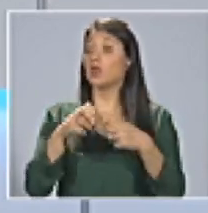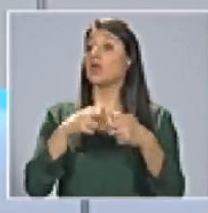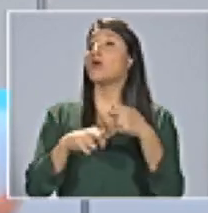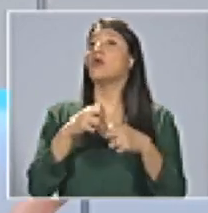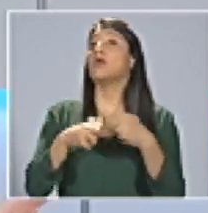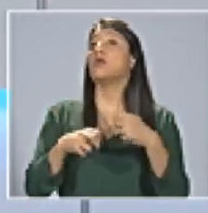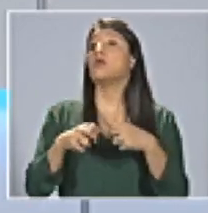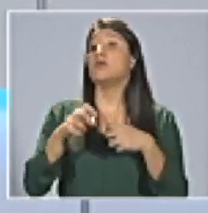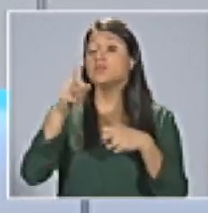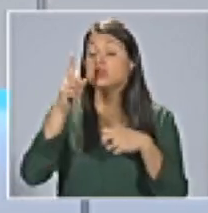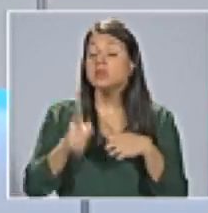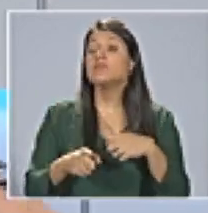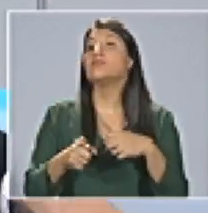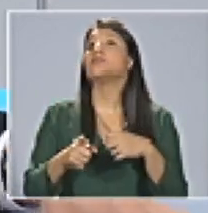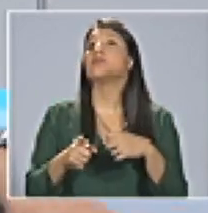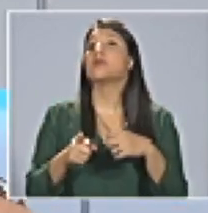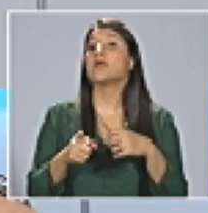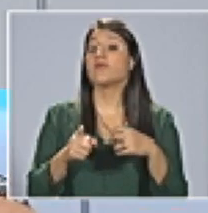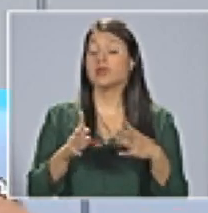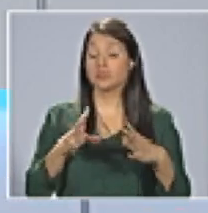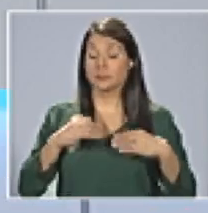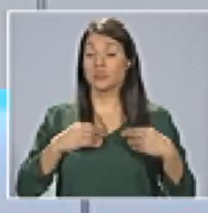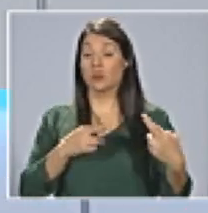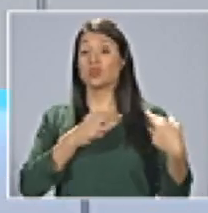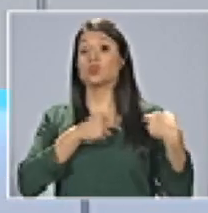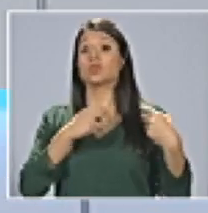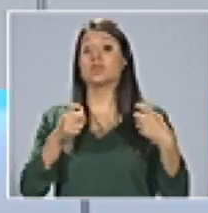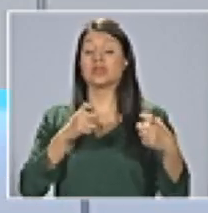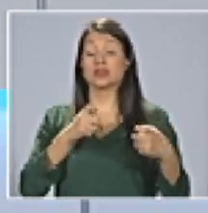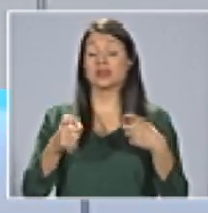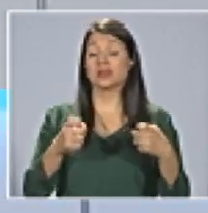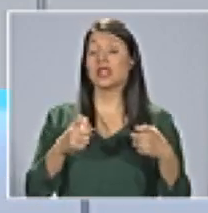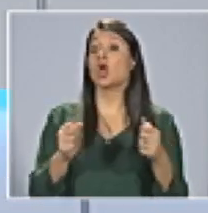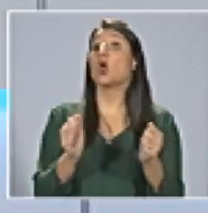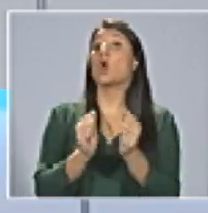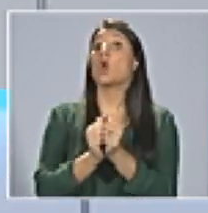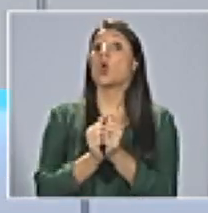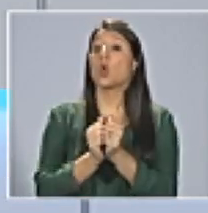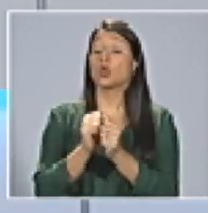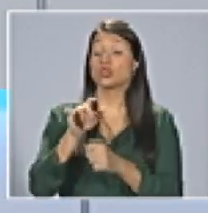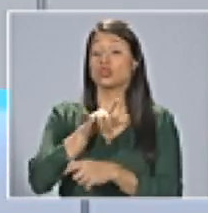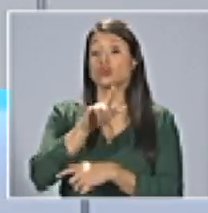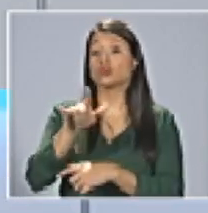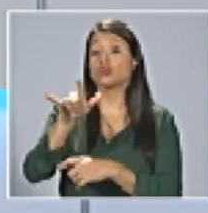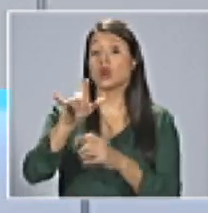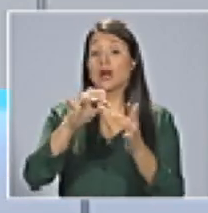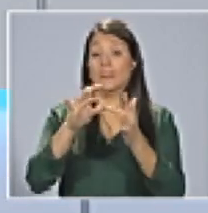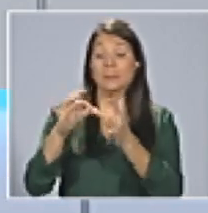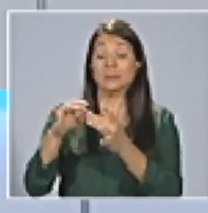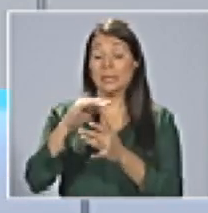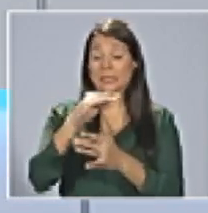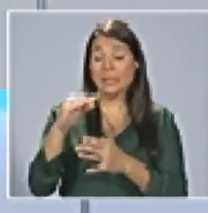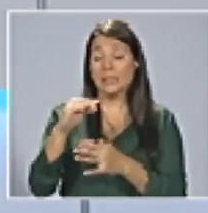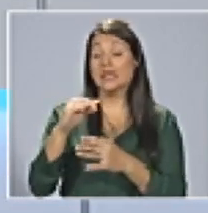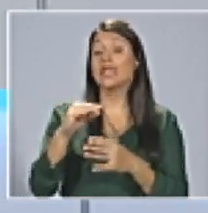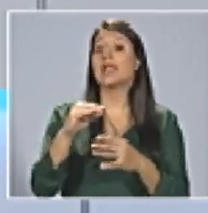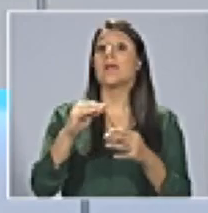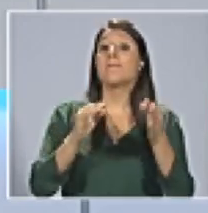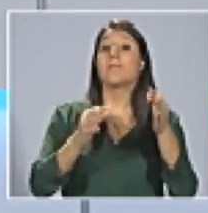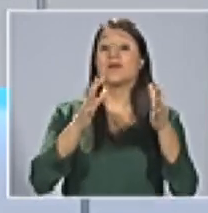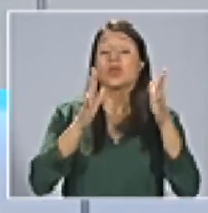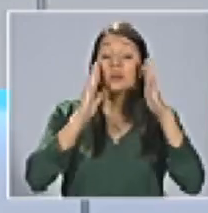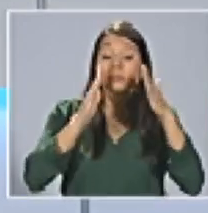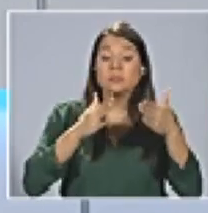que tiene que deslindar las responsabilidades administrativas hacia órganos especializados y los magistrados dedicarse a lo que saben, que